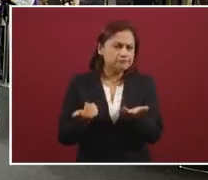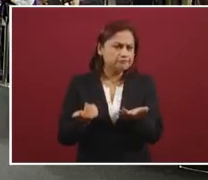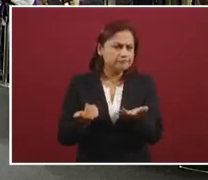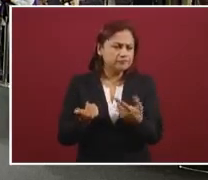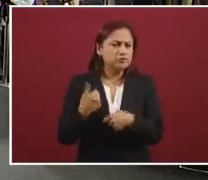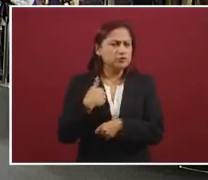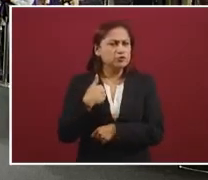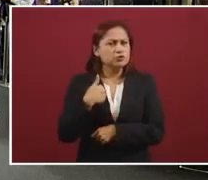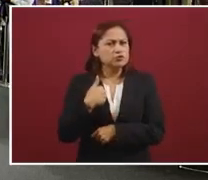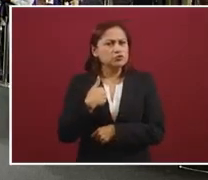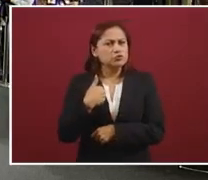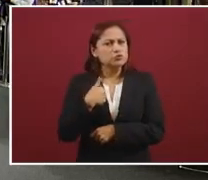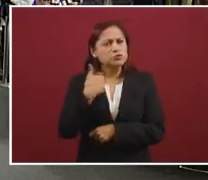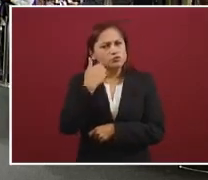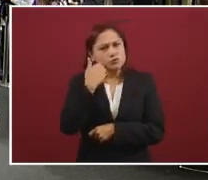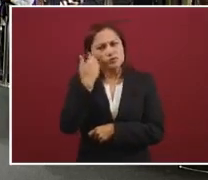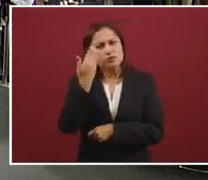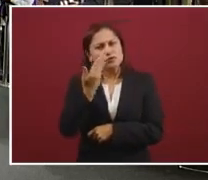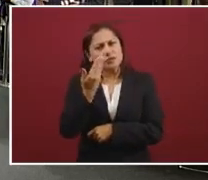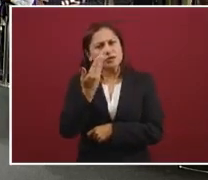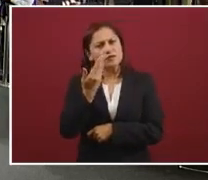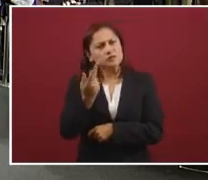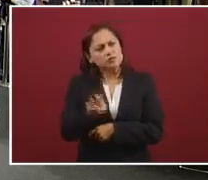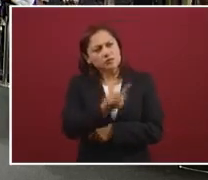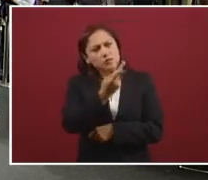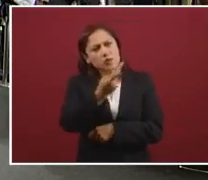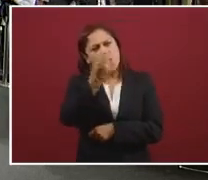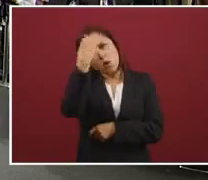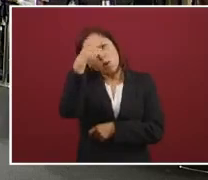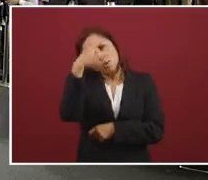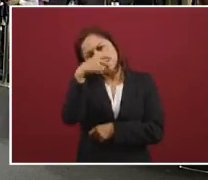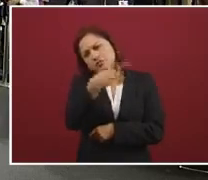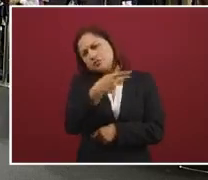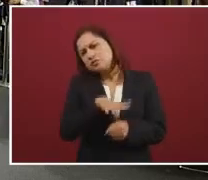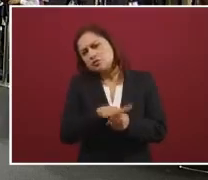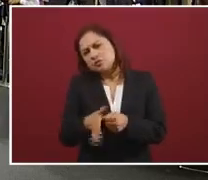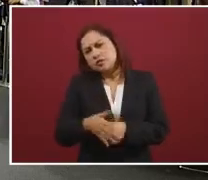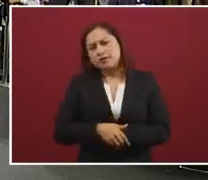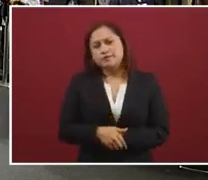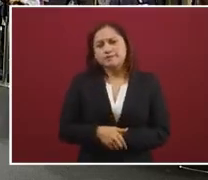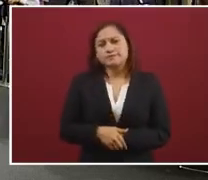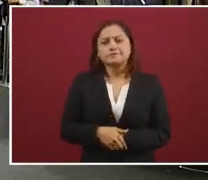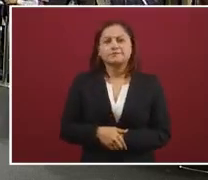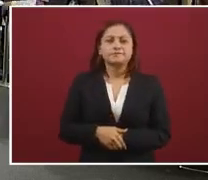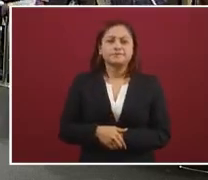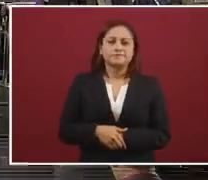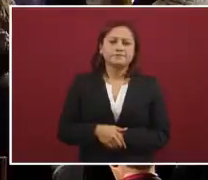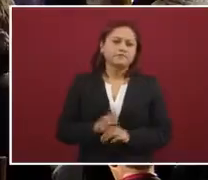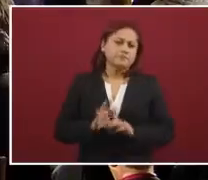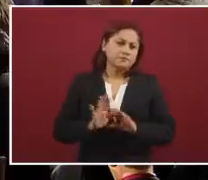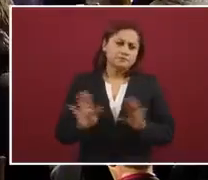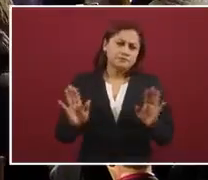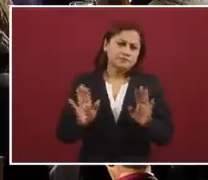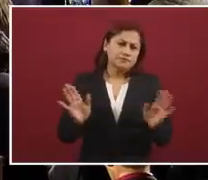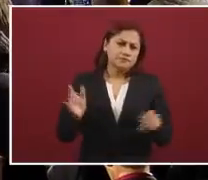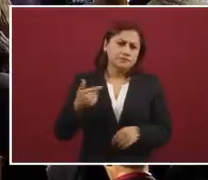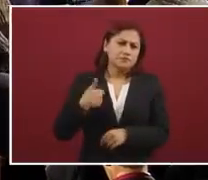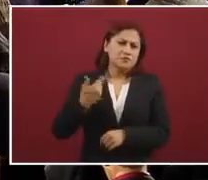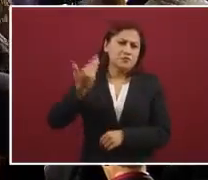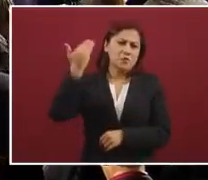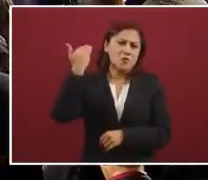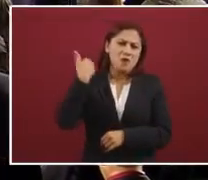quisiera pues saber cuál es su comentario al respecto. Pues es que ya di a conocer mi punto de